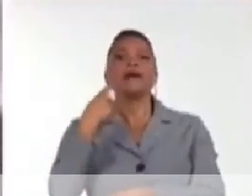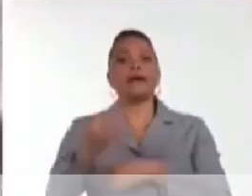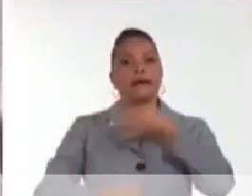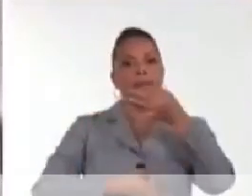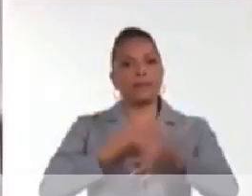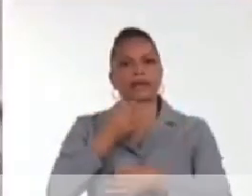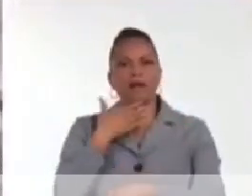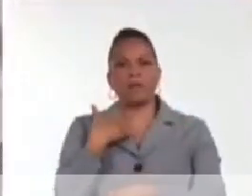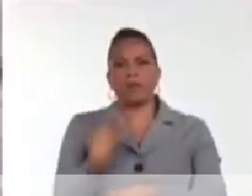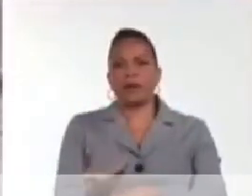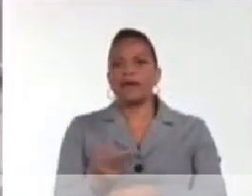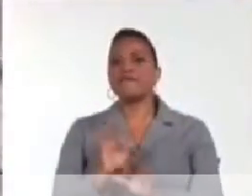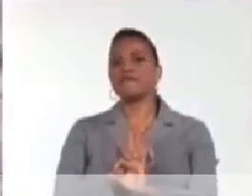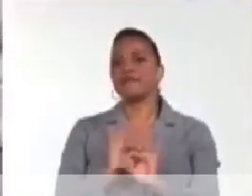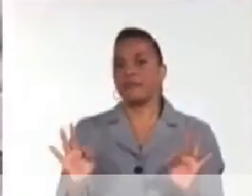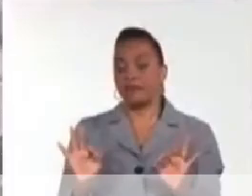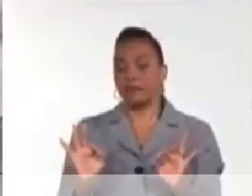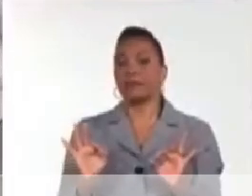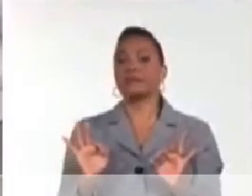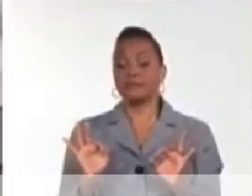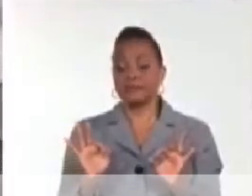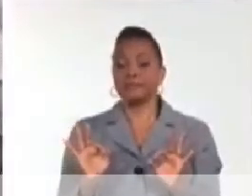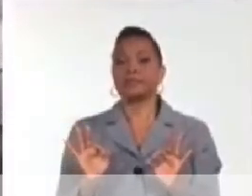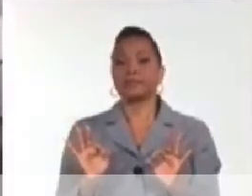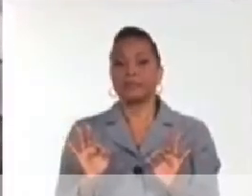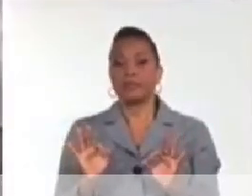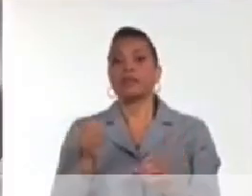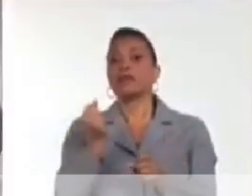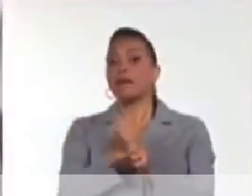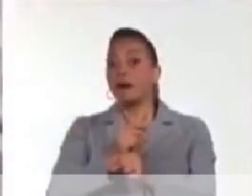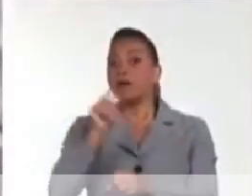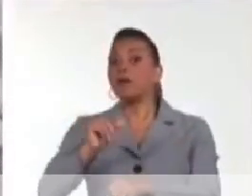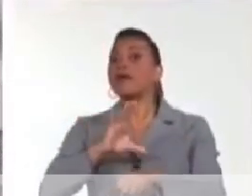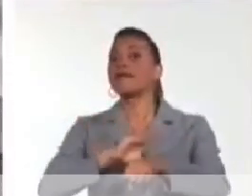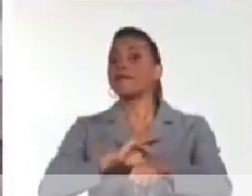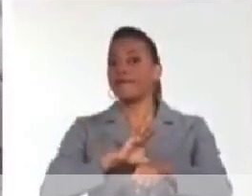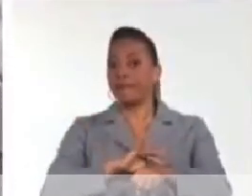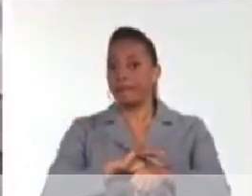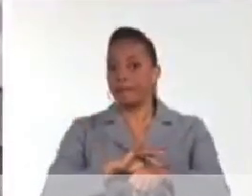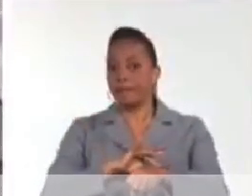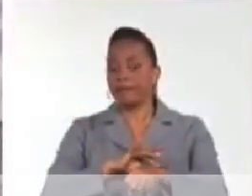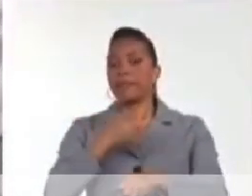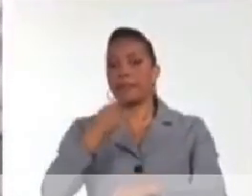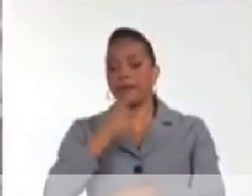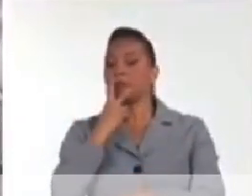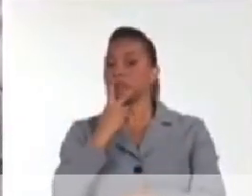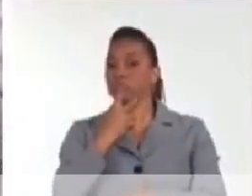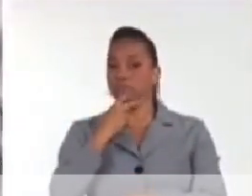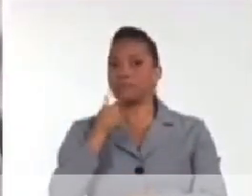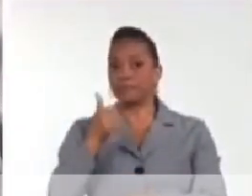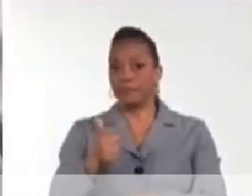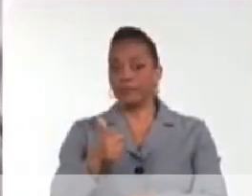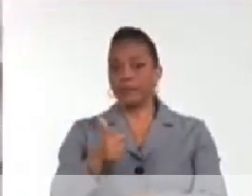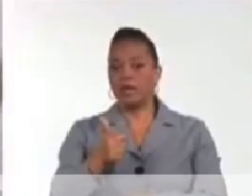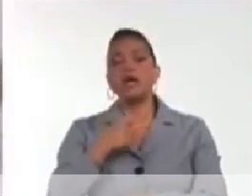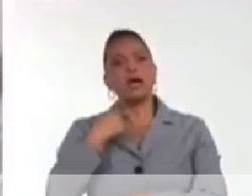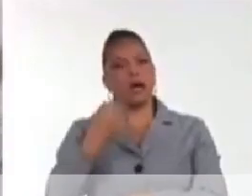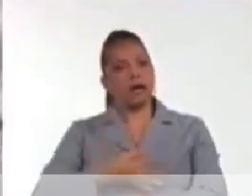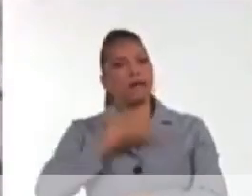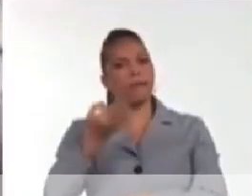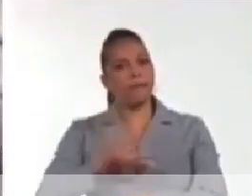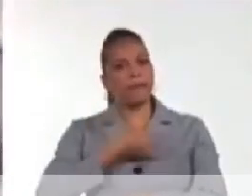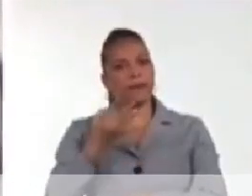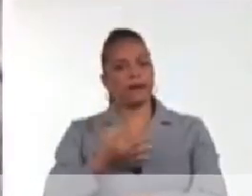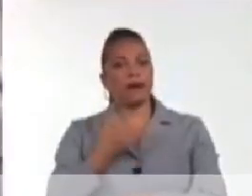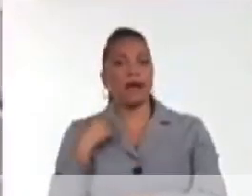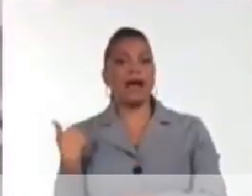es eficiente, pero bueno, pero por lo que nosotros legislamos y pusimos ahí como en determinadas condiciones,